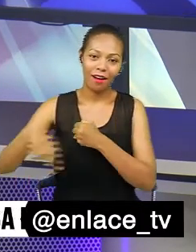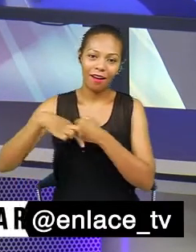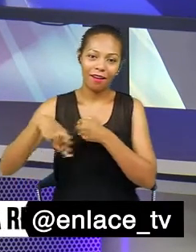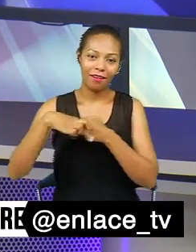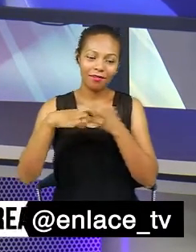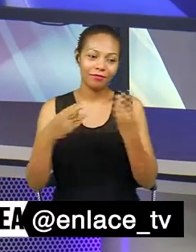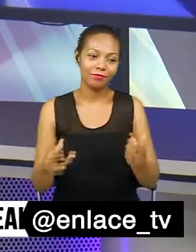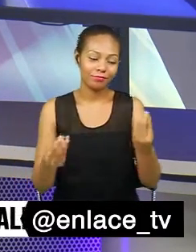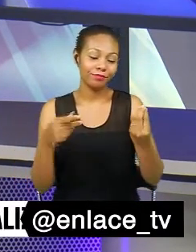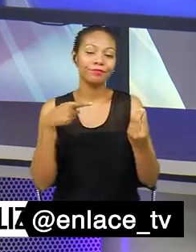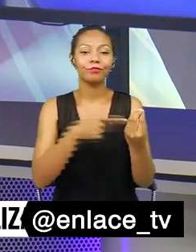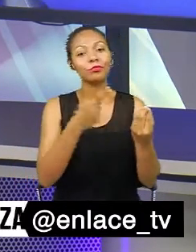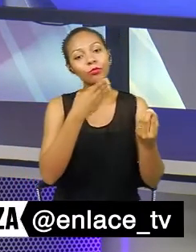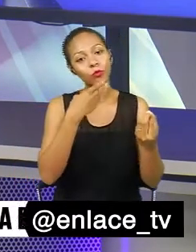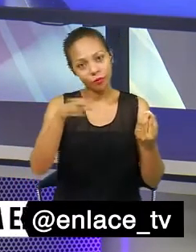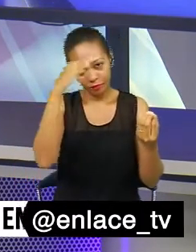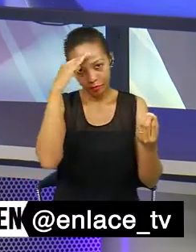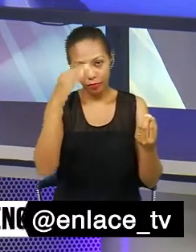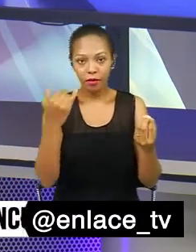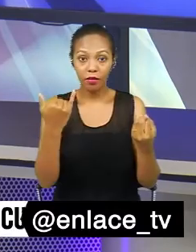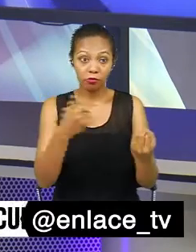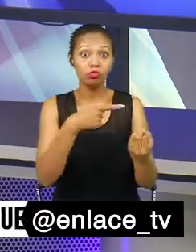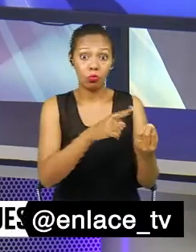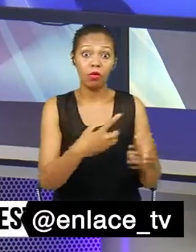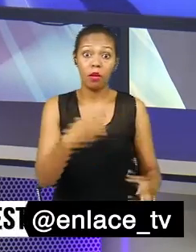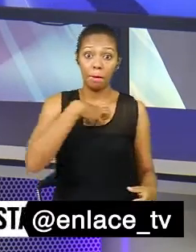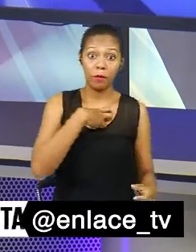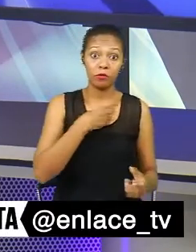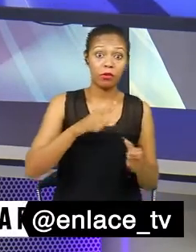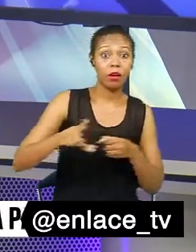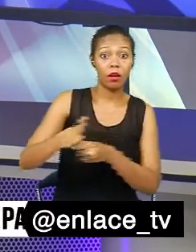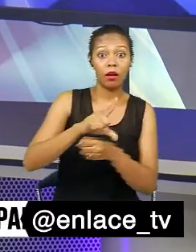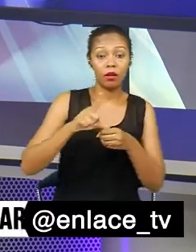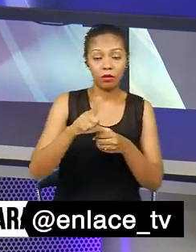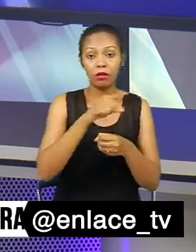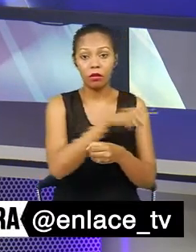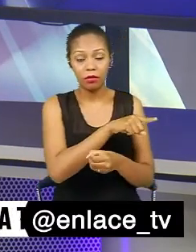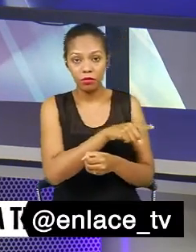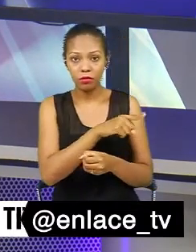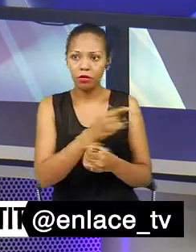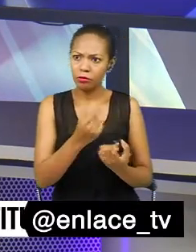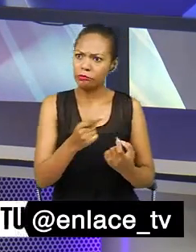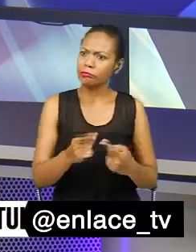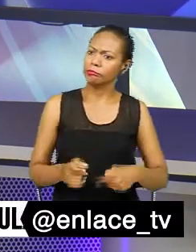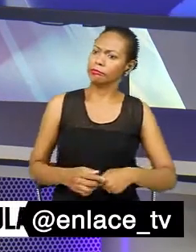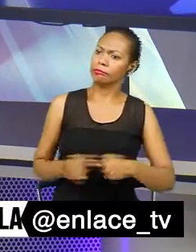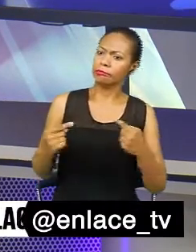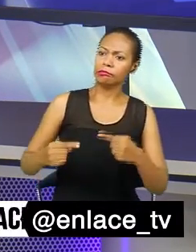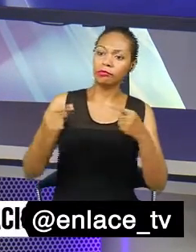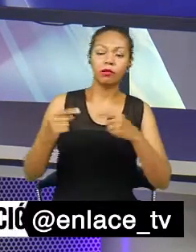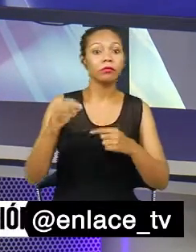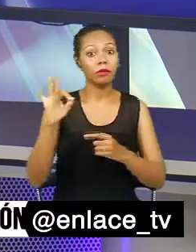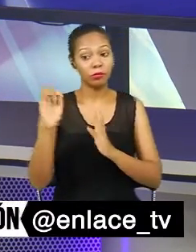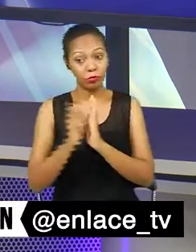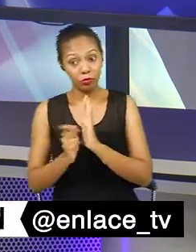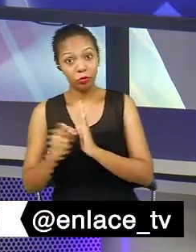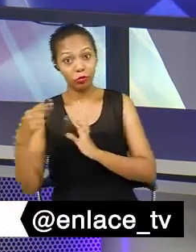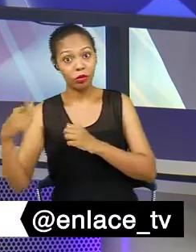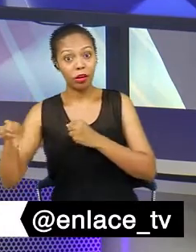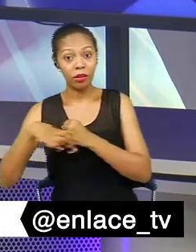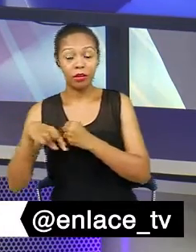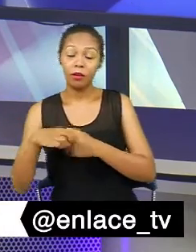y el Deportivo Independiente Medellín, actual campeón de la liga, y quien jugó con toda la nómina titular completa. Estos 3 puntos nos dejan muy bien